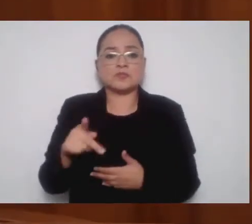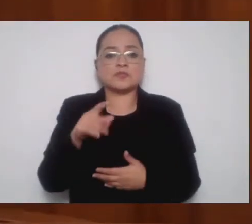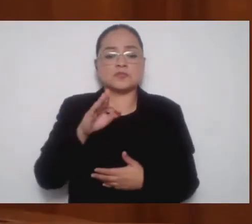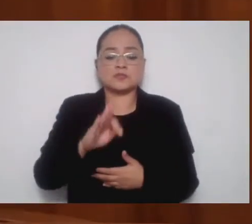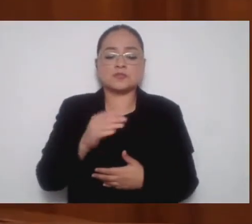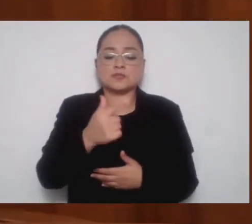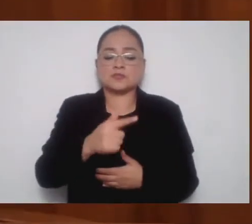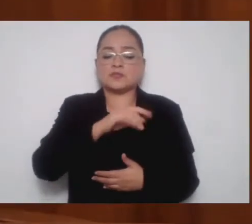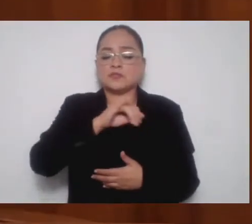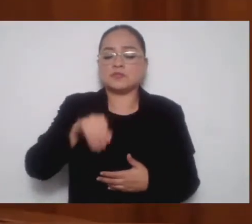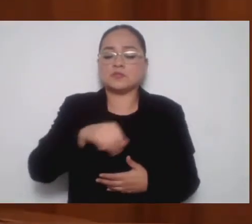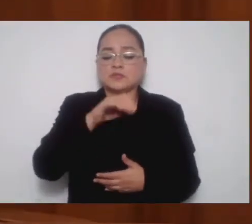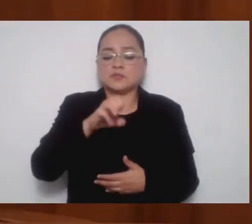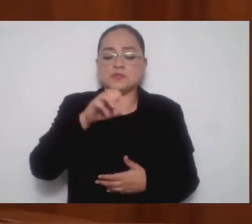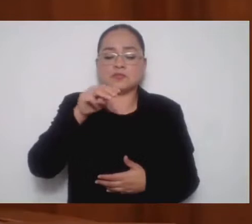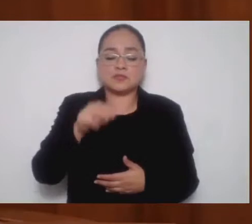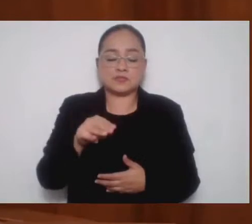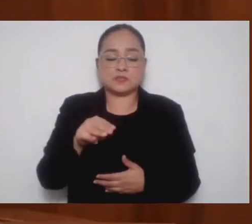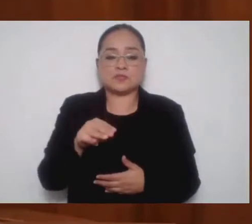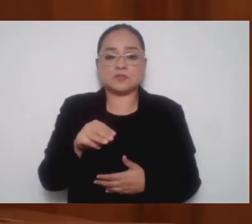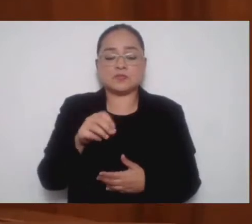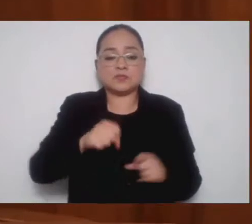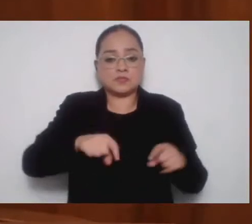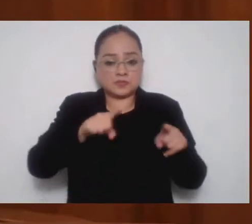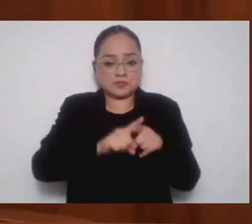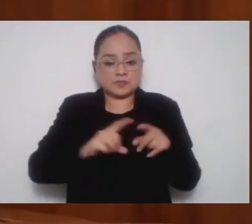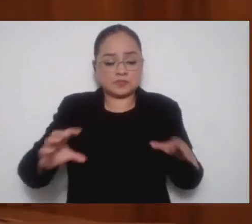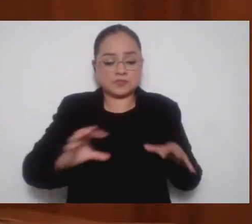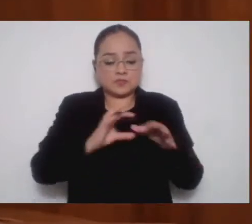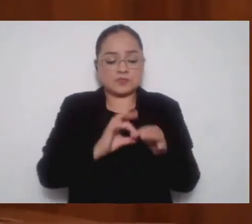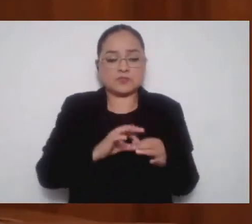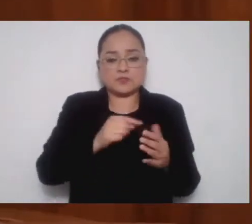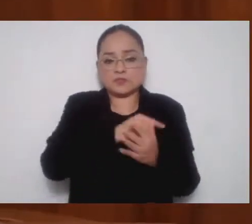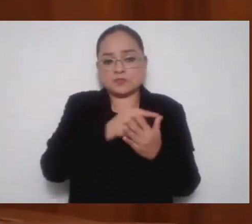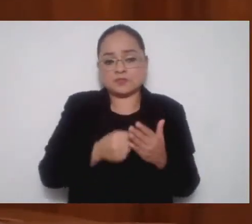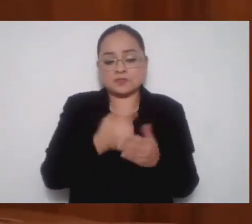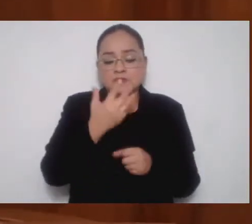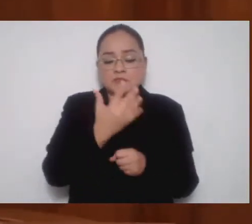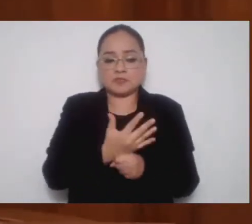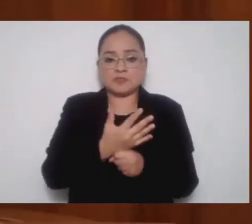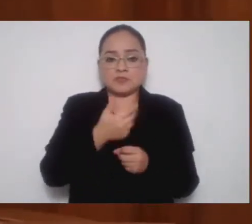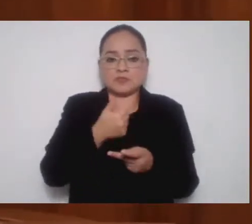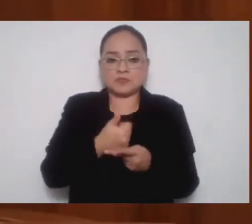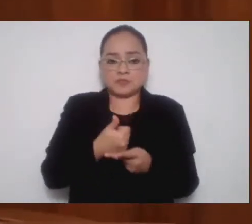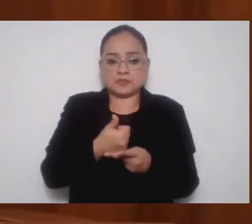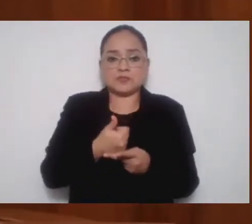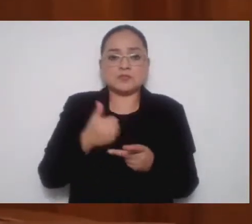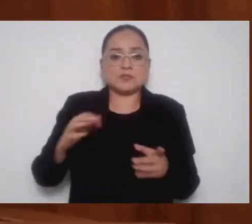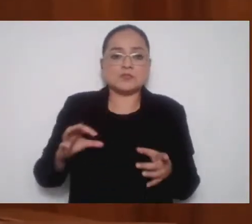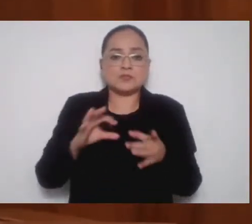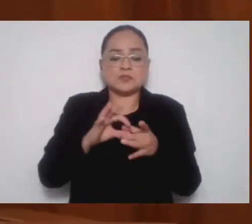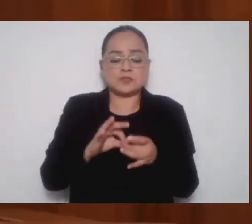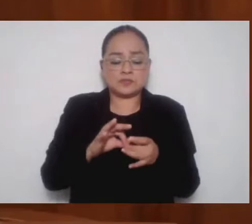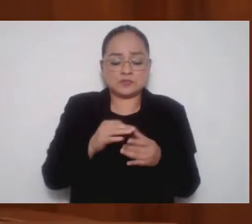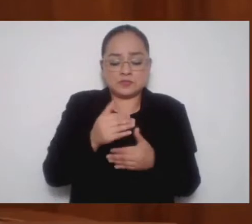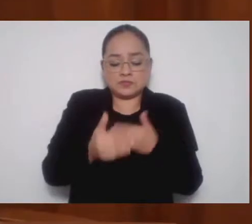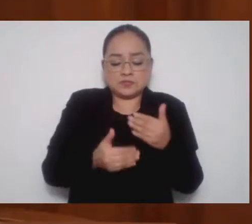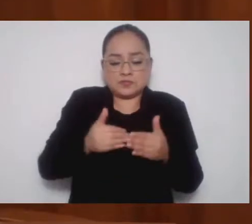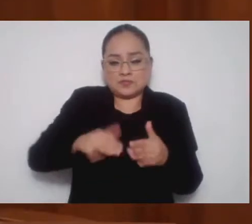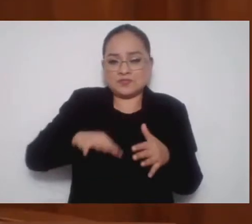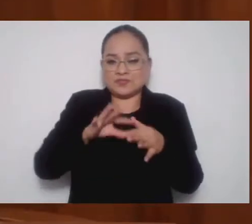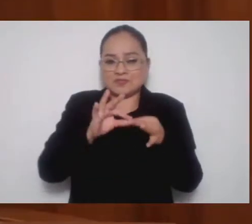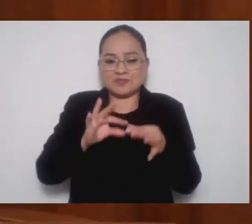Fiscalía General de Justicia del Estado de México, así como a los numerales 5º y 6º del